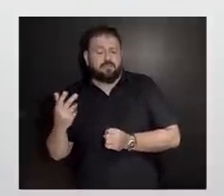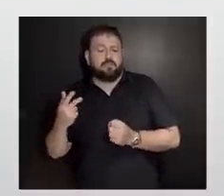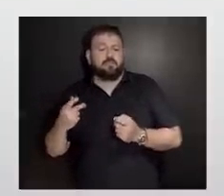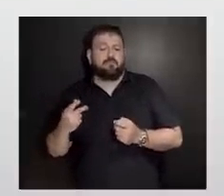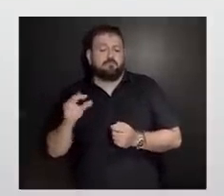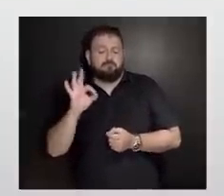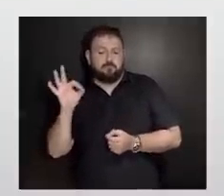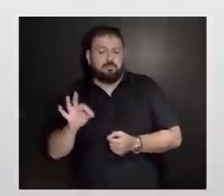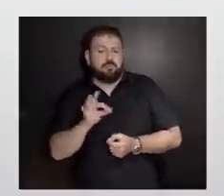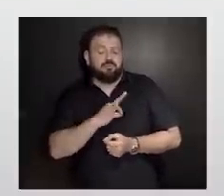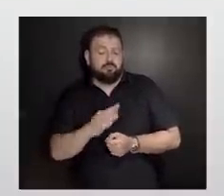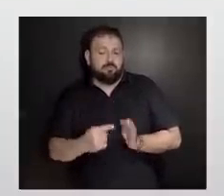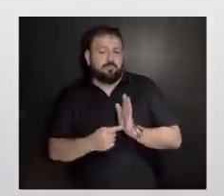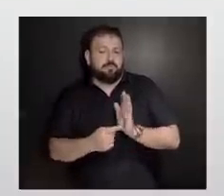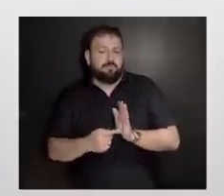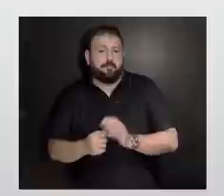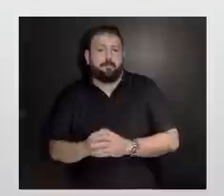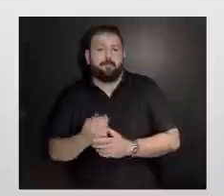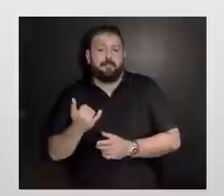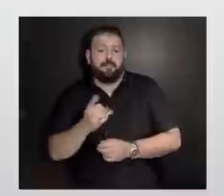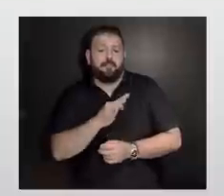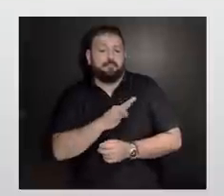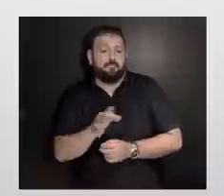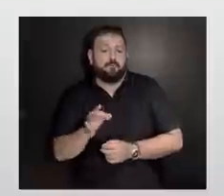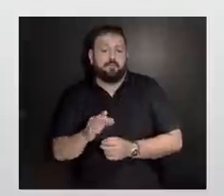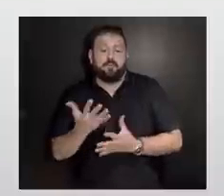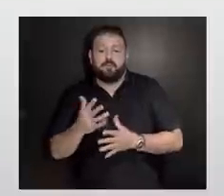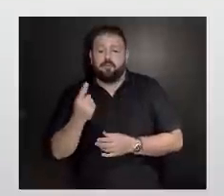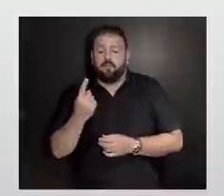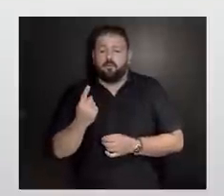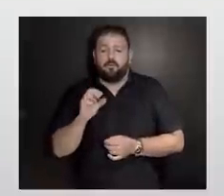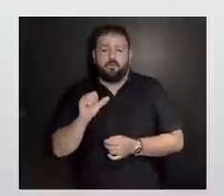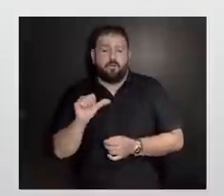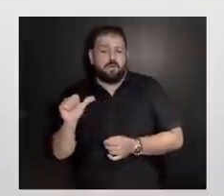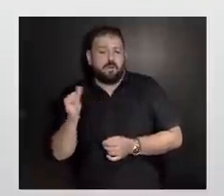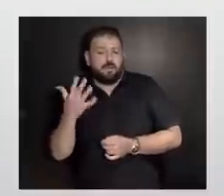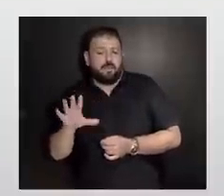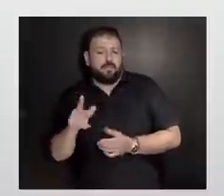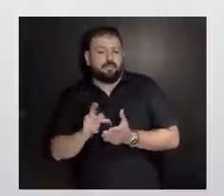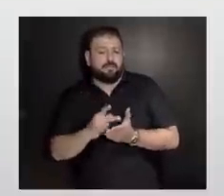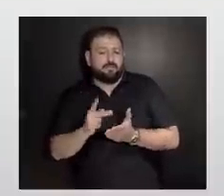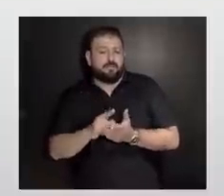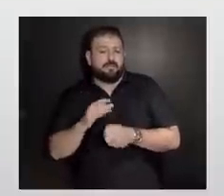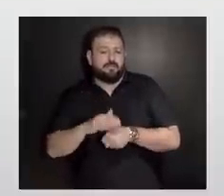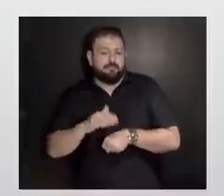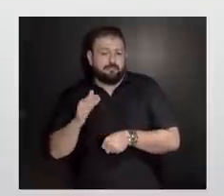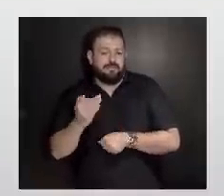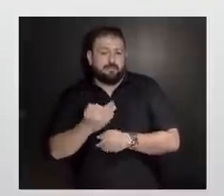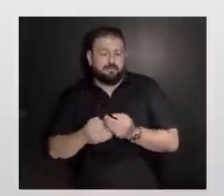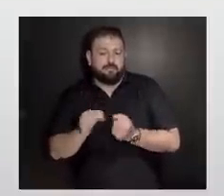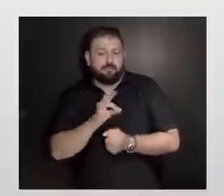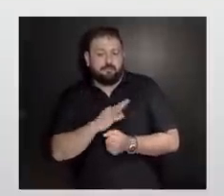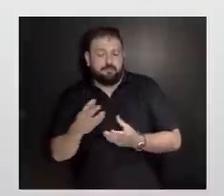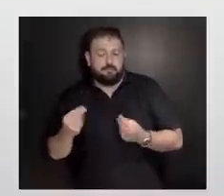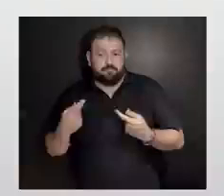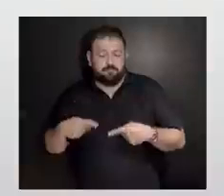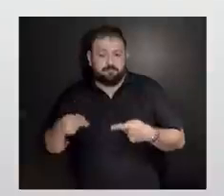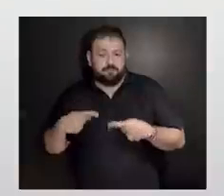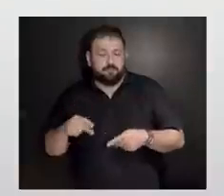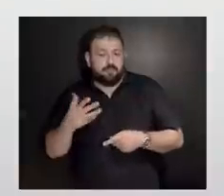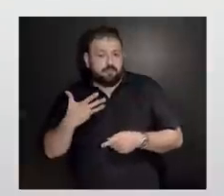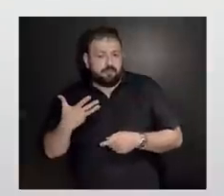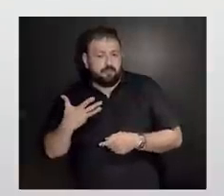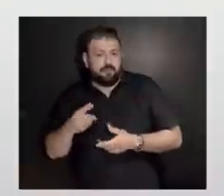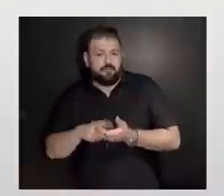renal y pues estima que es de 1 a 10 veces más la enfermedad renal crónica en personas que tienen el diagnóstico que